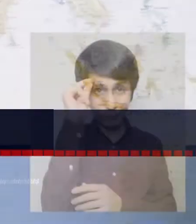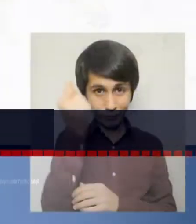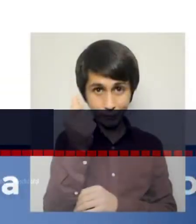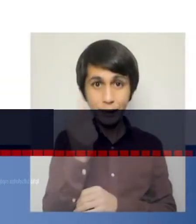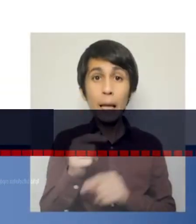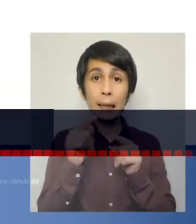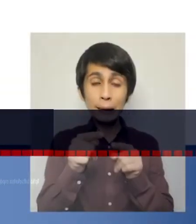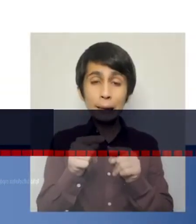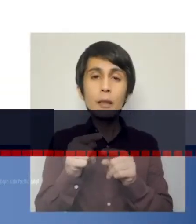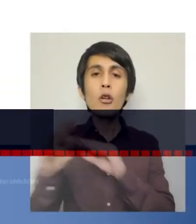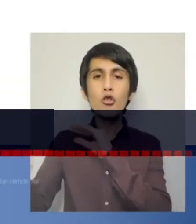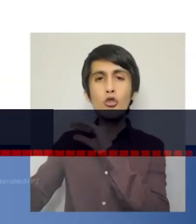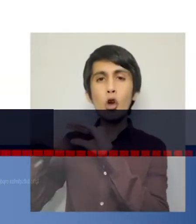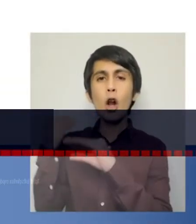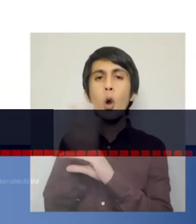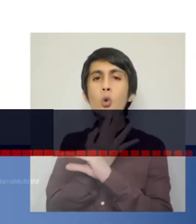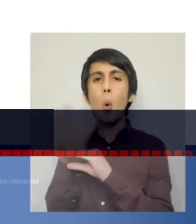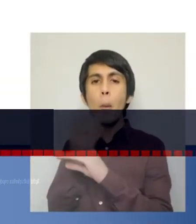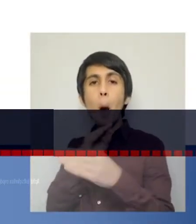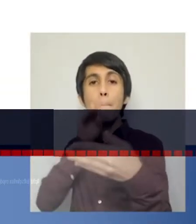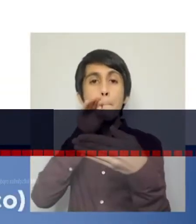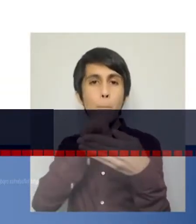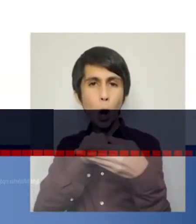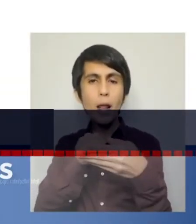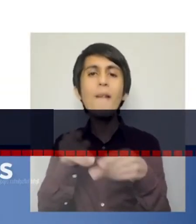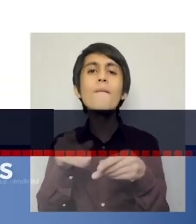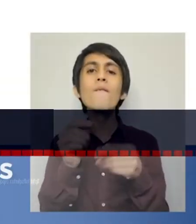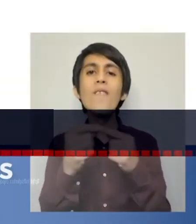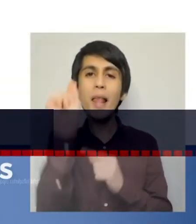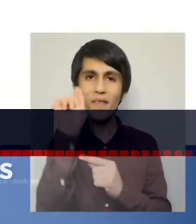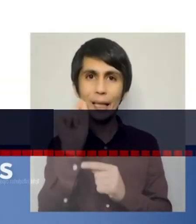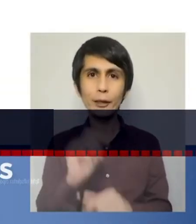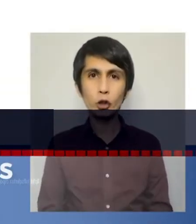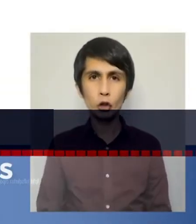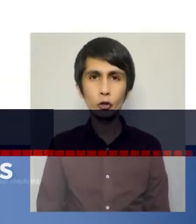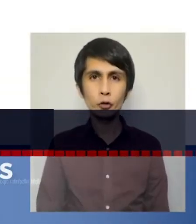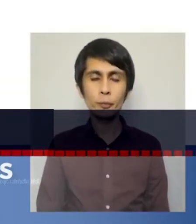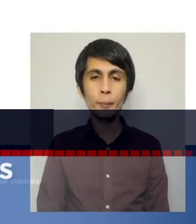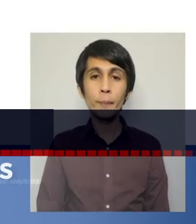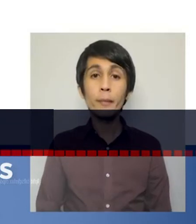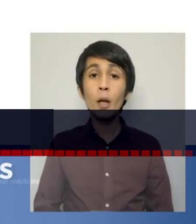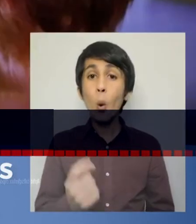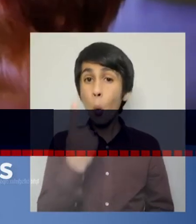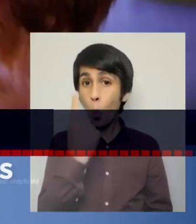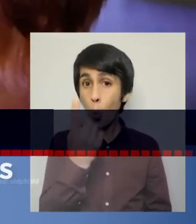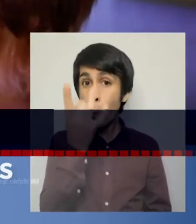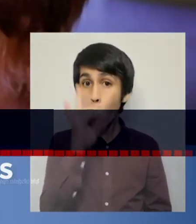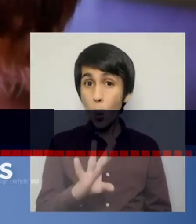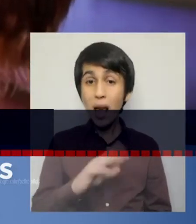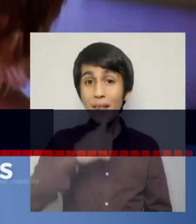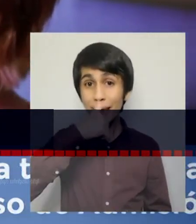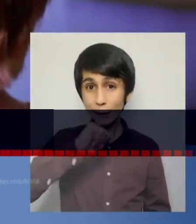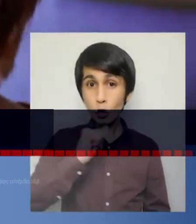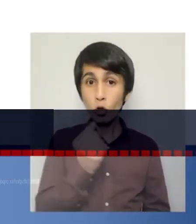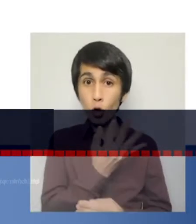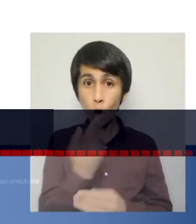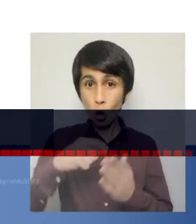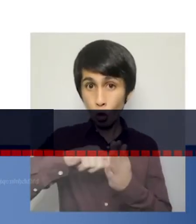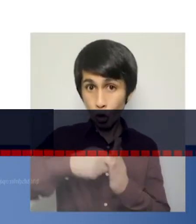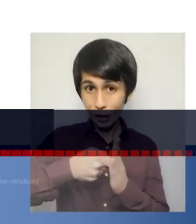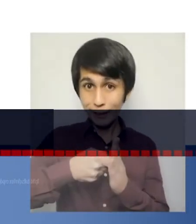locales de educación. Para realizar la inscripción, toda la información está dispuesta en el sitio del Mineduc y también a través de